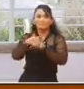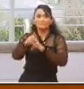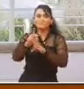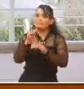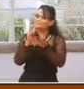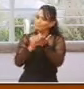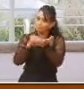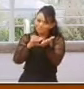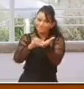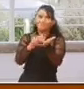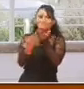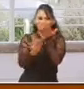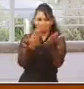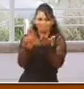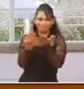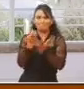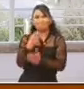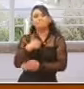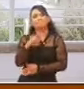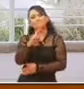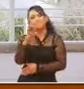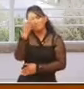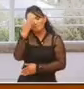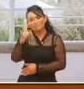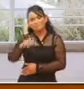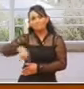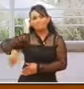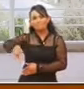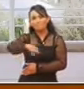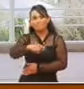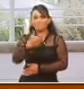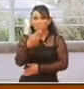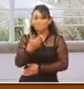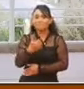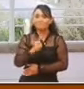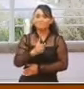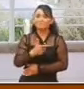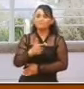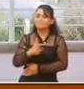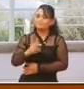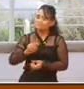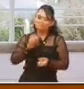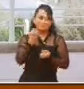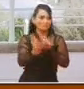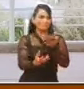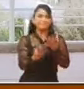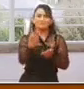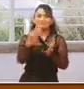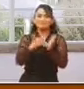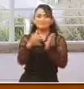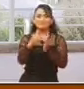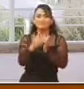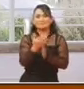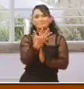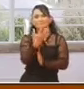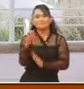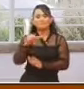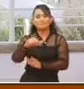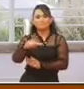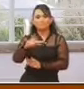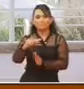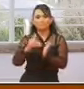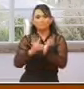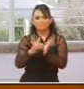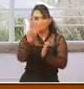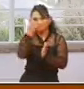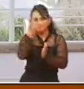estudiante. Y por esto reconozco y agradezco a este honorable ayuntamiento la donación de 3.516.000 pesos